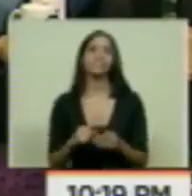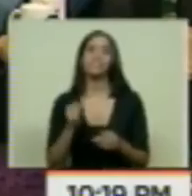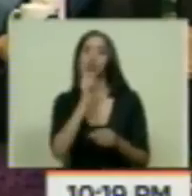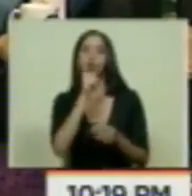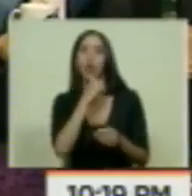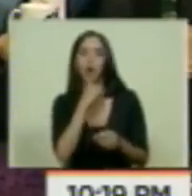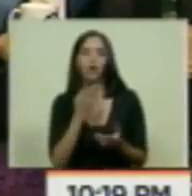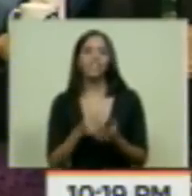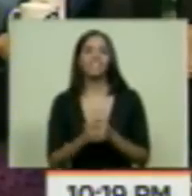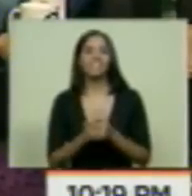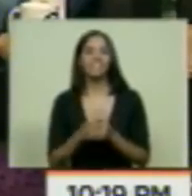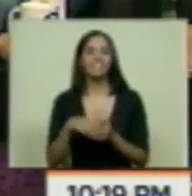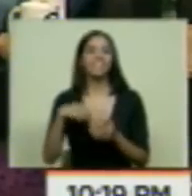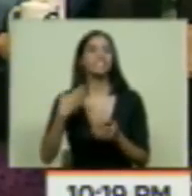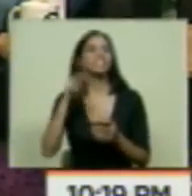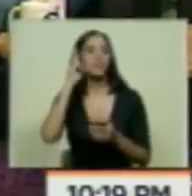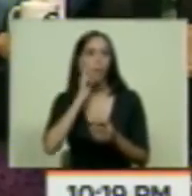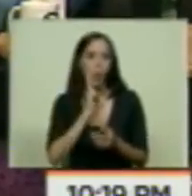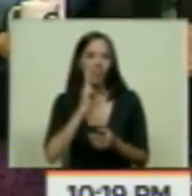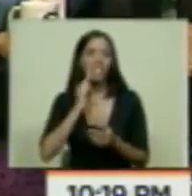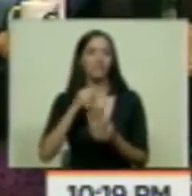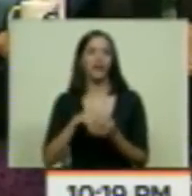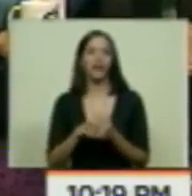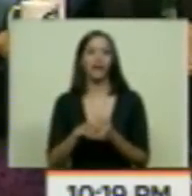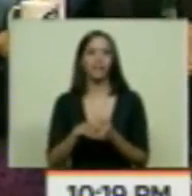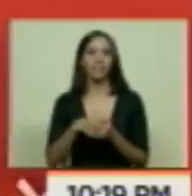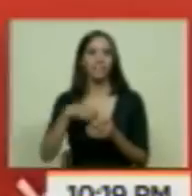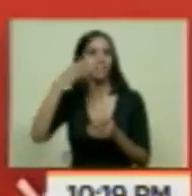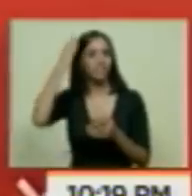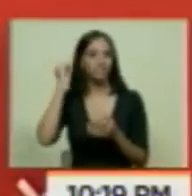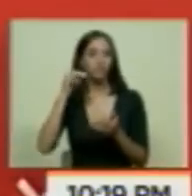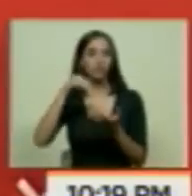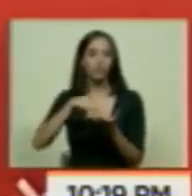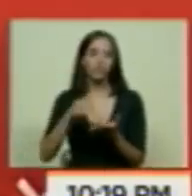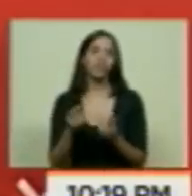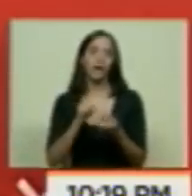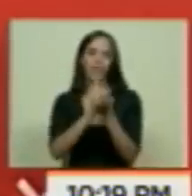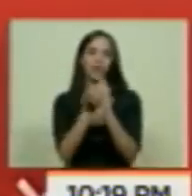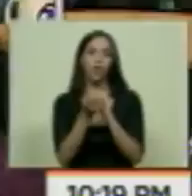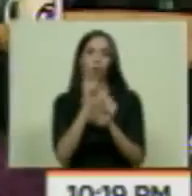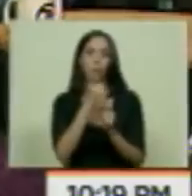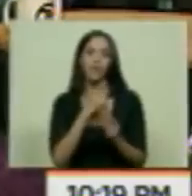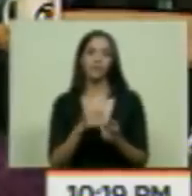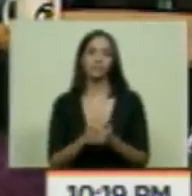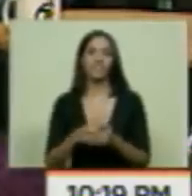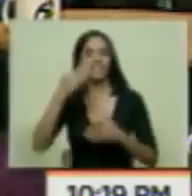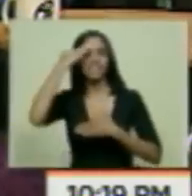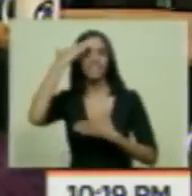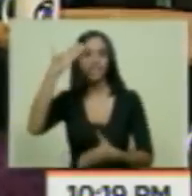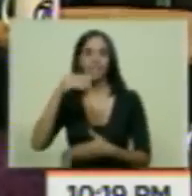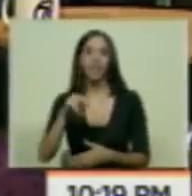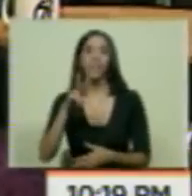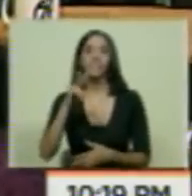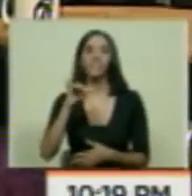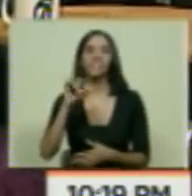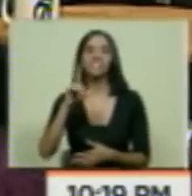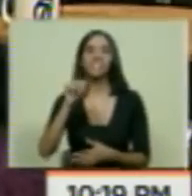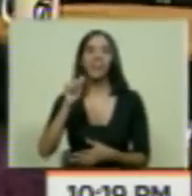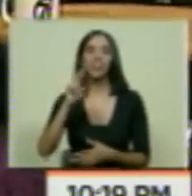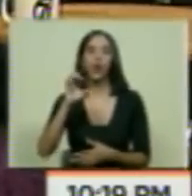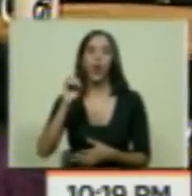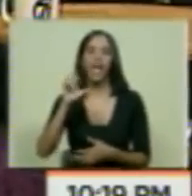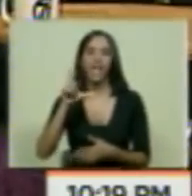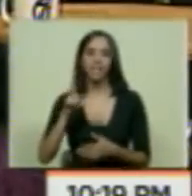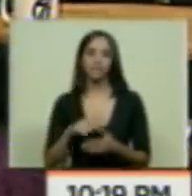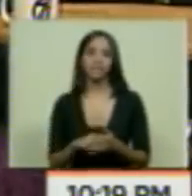Bolívar, Zamora, Sucre, los sectores. Sí. Y cambiaron el nombre, así que un saludo al compañero Villarroel. Creo que tú vives en el sector, no